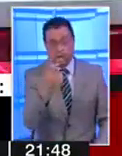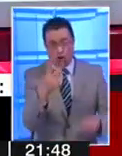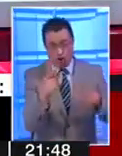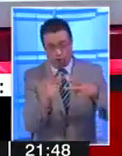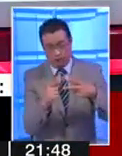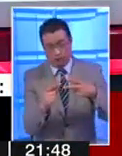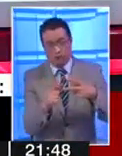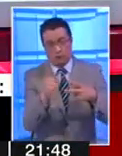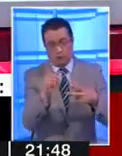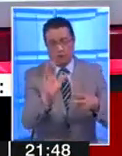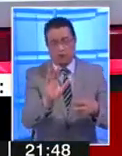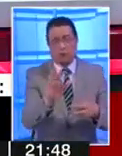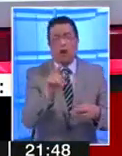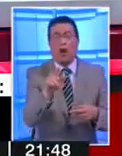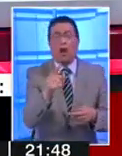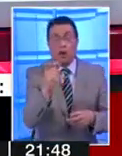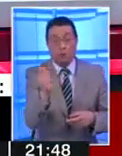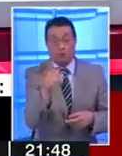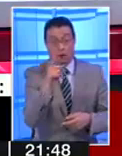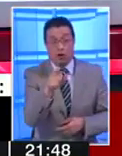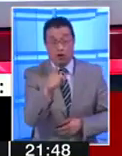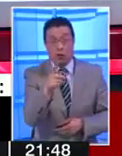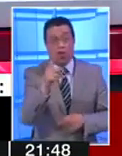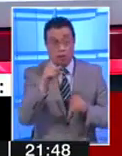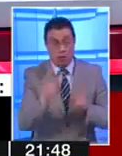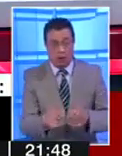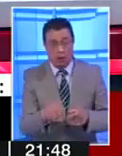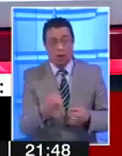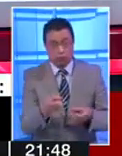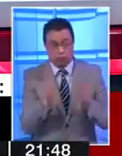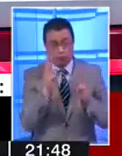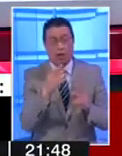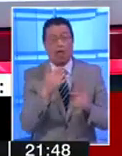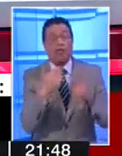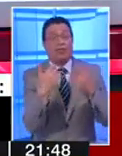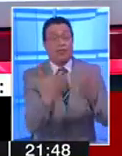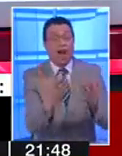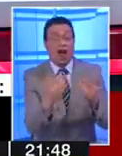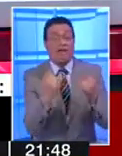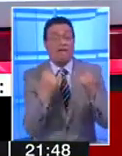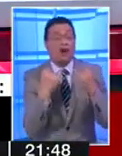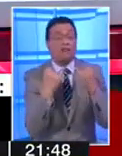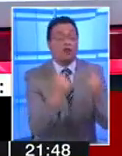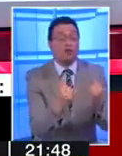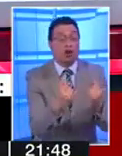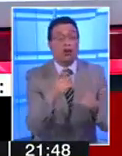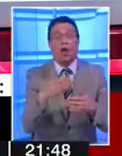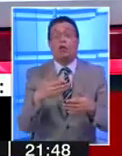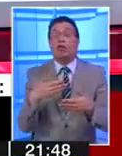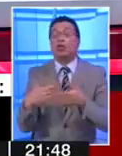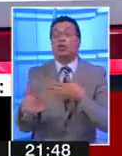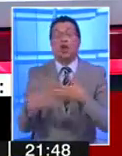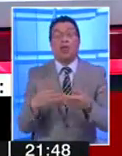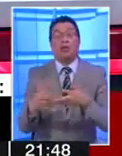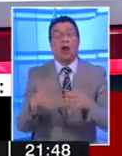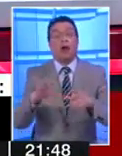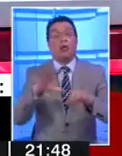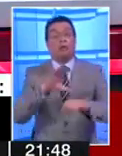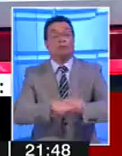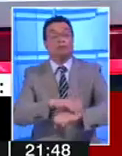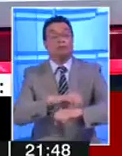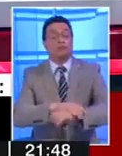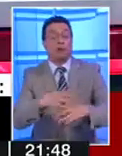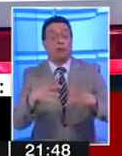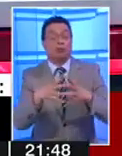cosas. Lo primero, ¿están dispuestos a entregar información respecto del paradero de detenidos